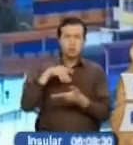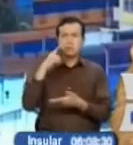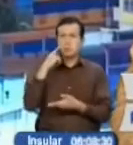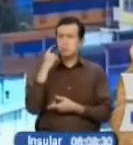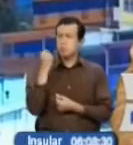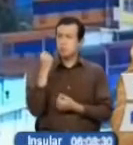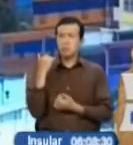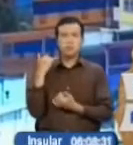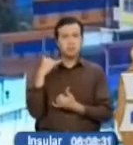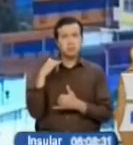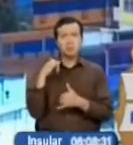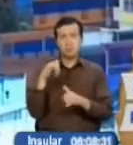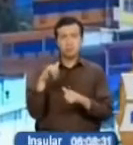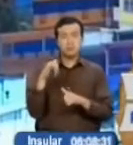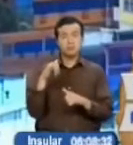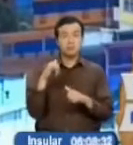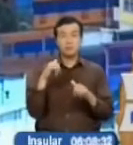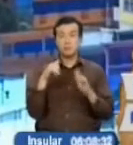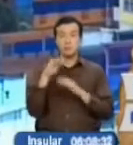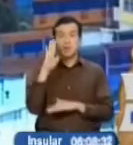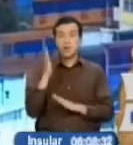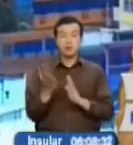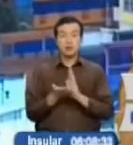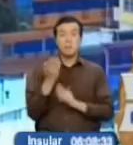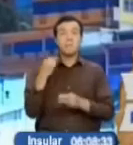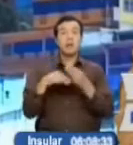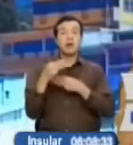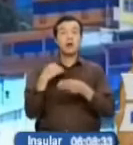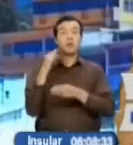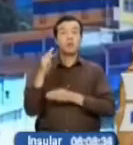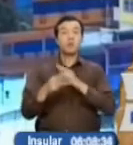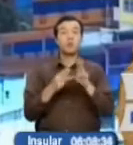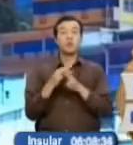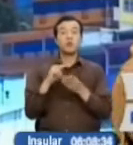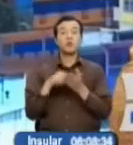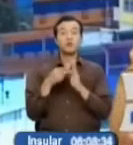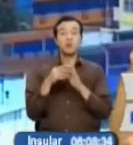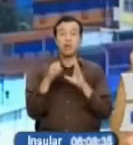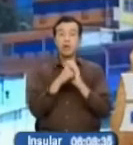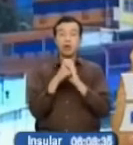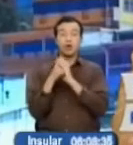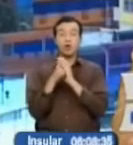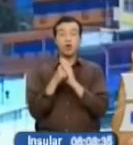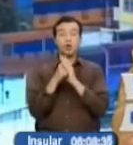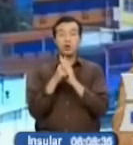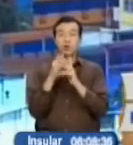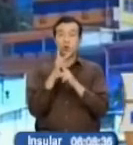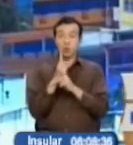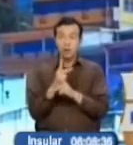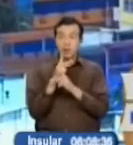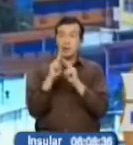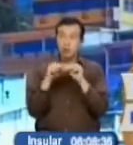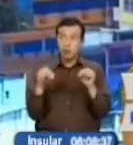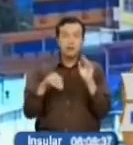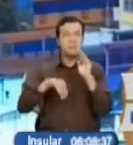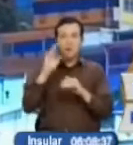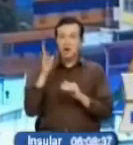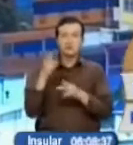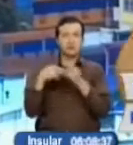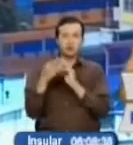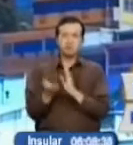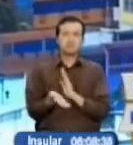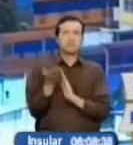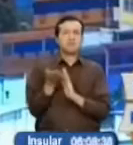rentable. El mercado de mayor crecimiento en el mundo es el ecológico, es el verde, ¿verdad? Entonces,